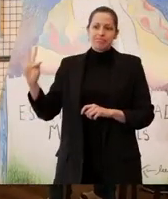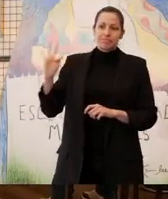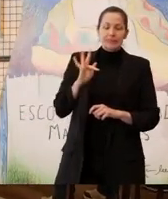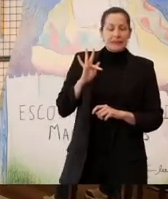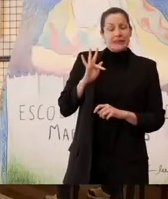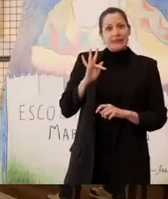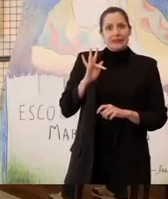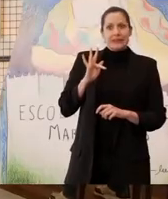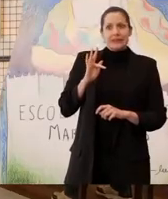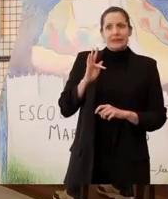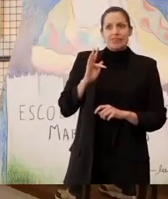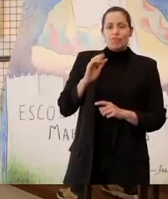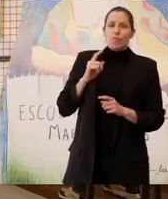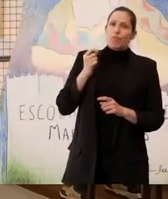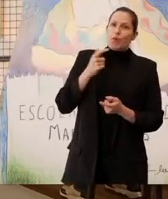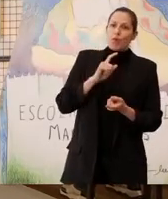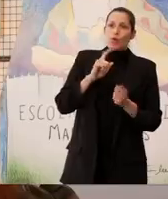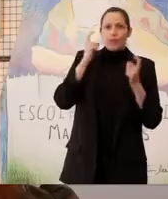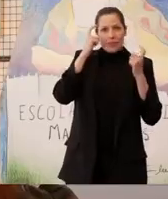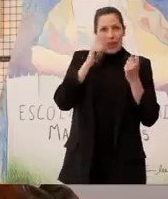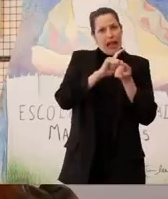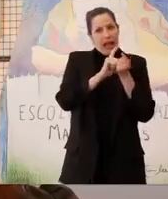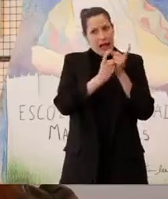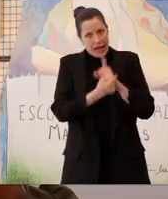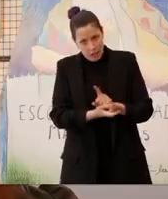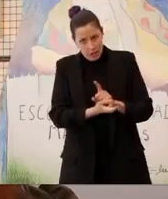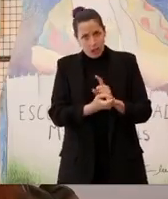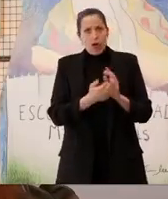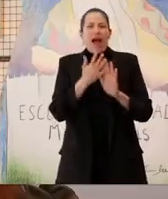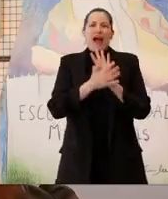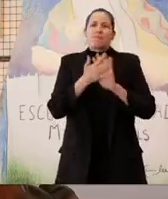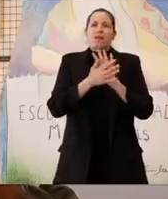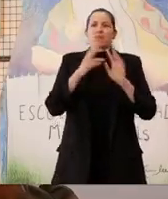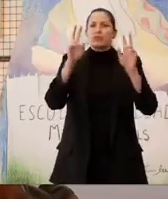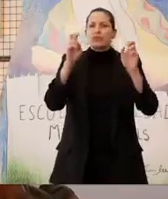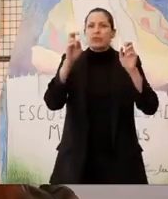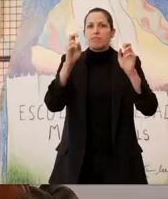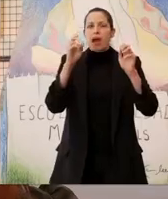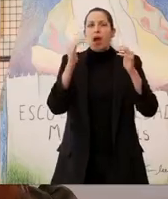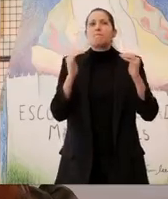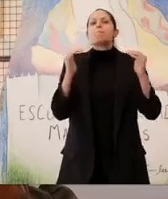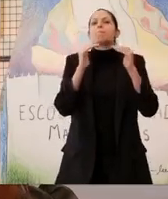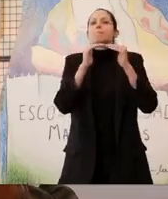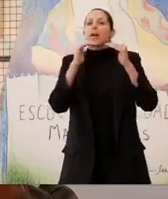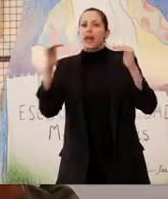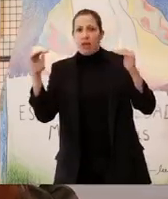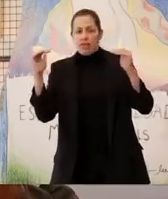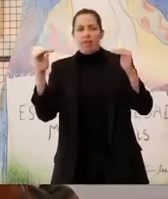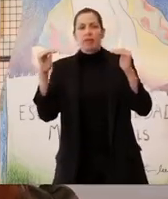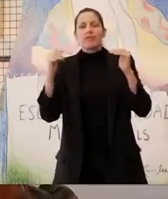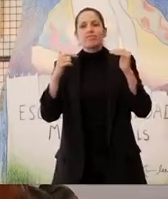a hablar de un poco de paridad y al mismo tiempo al mismo tiempo me